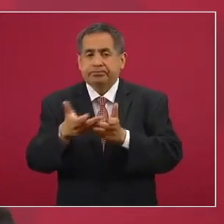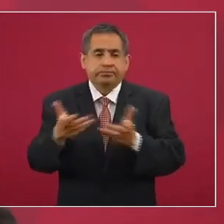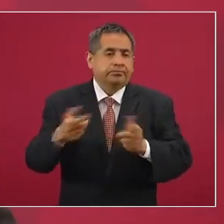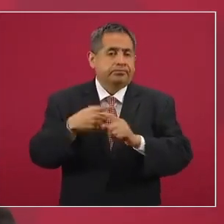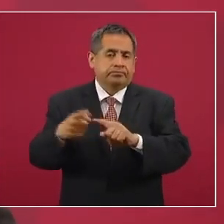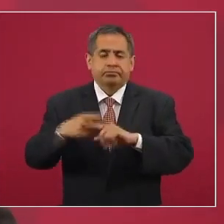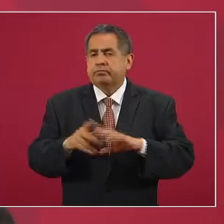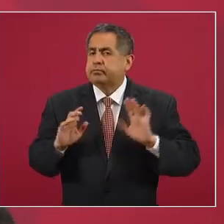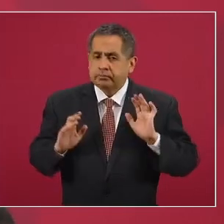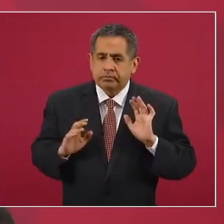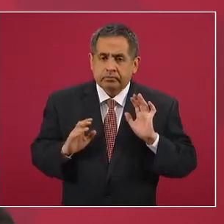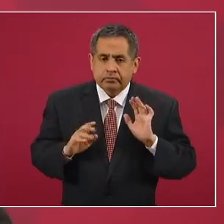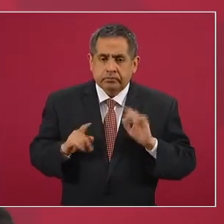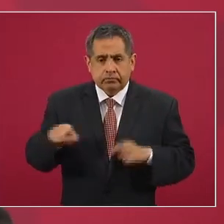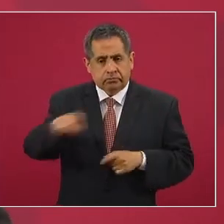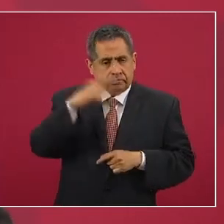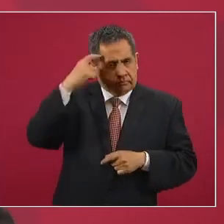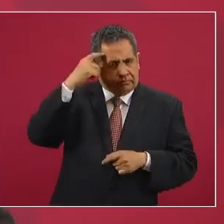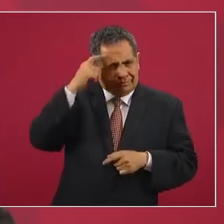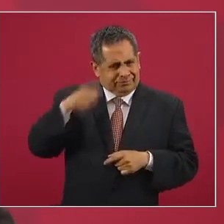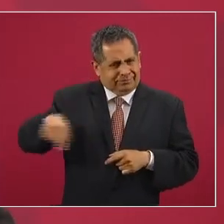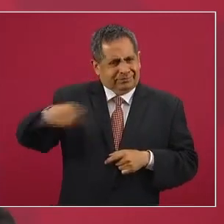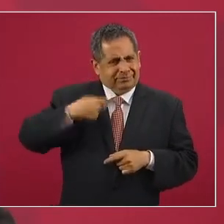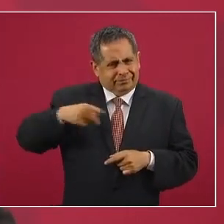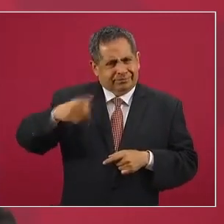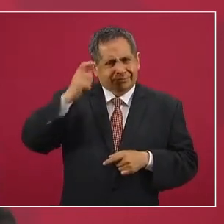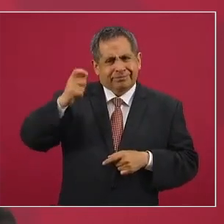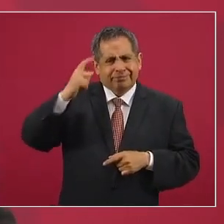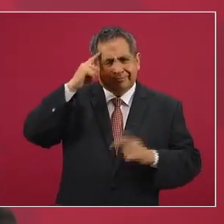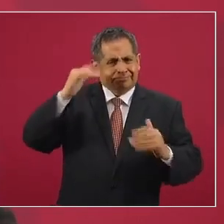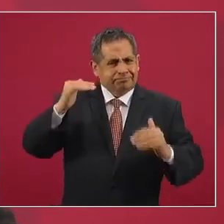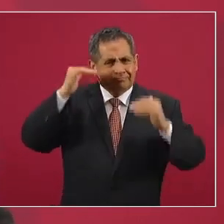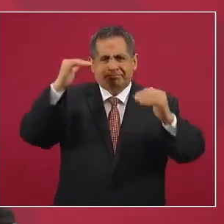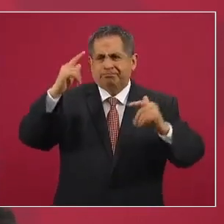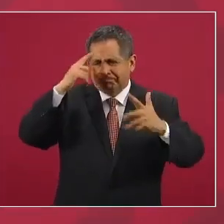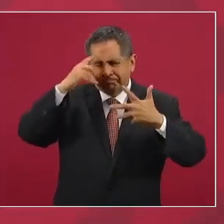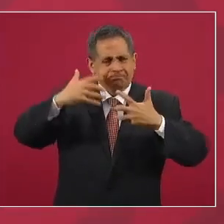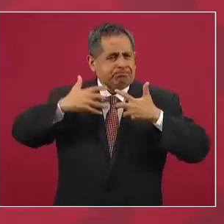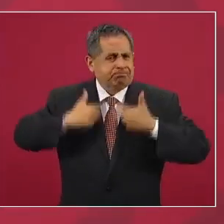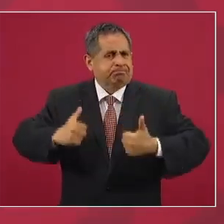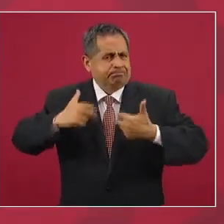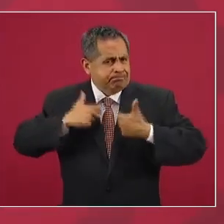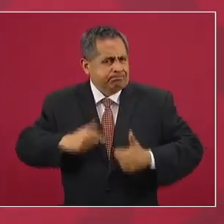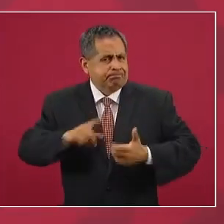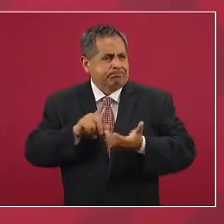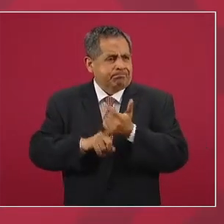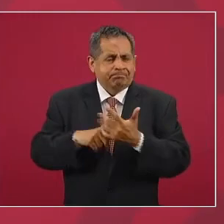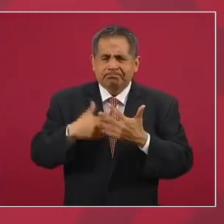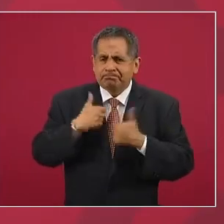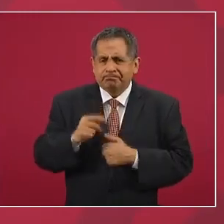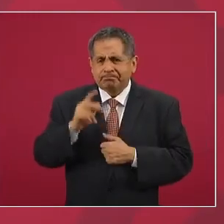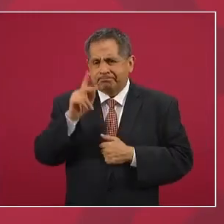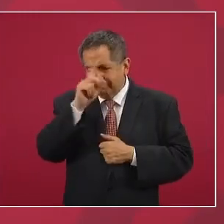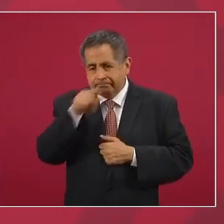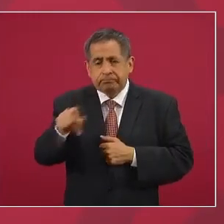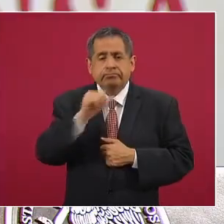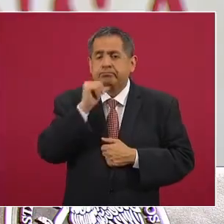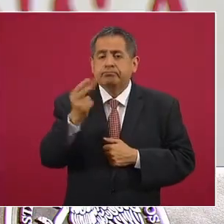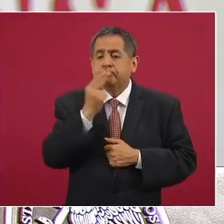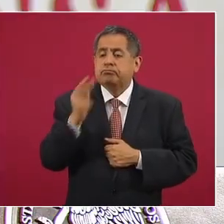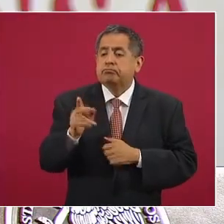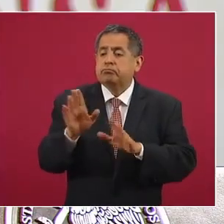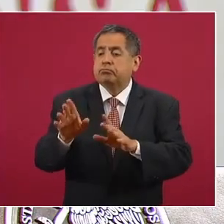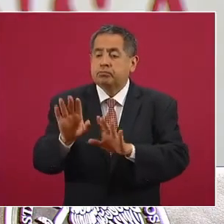aceptando que son mayores de edad, que son ciudadanos conscientes, que no necesitan